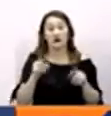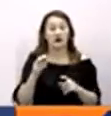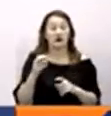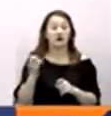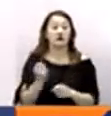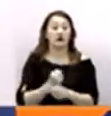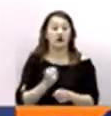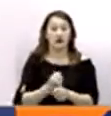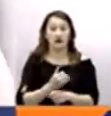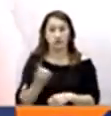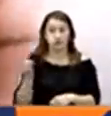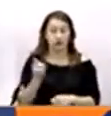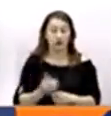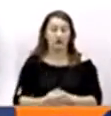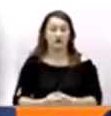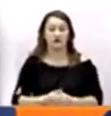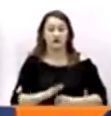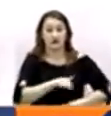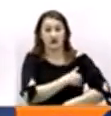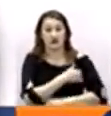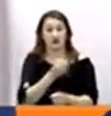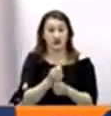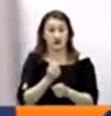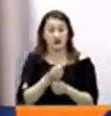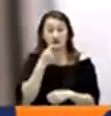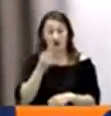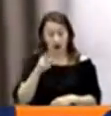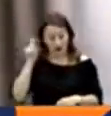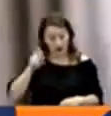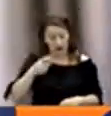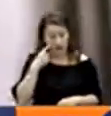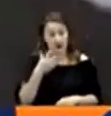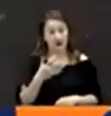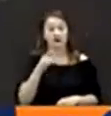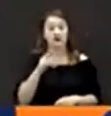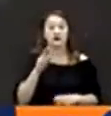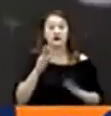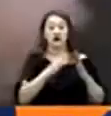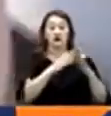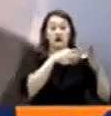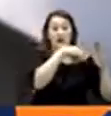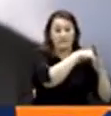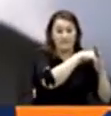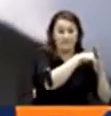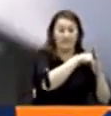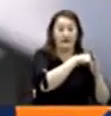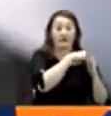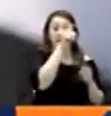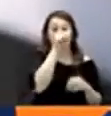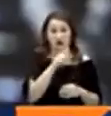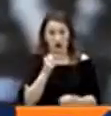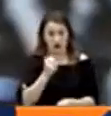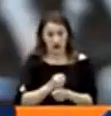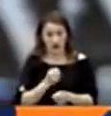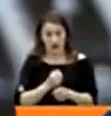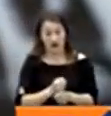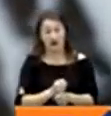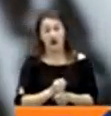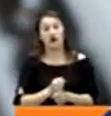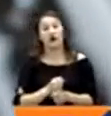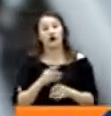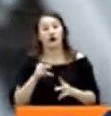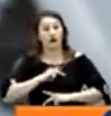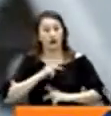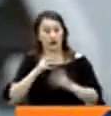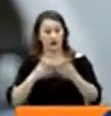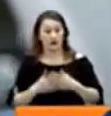laborales. El ministro de Trabajo resaltó que es obligatorio que cumplan el aislamiento tanto el empleador como el trabajador, aun cuando no tienen la